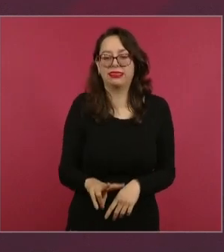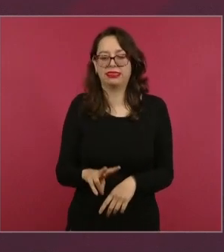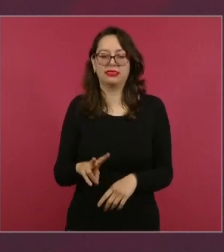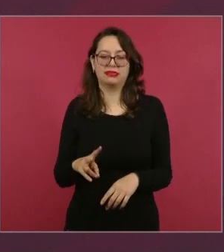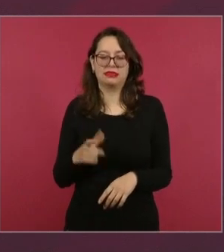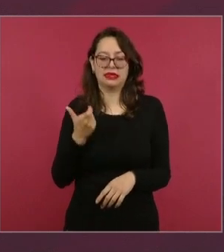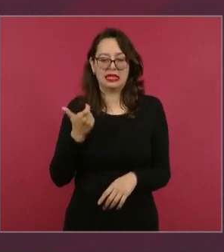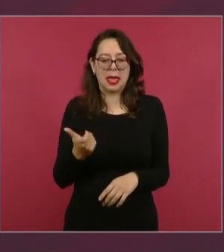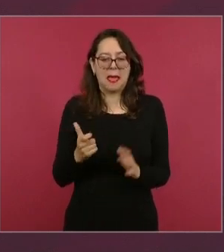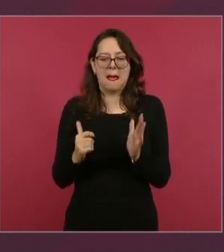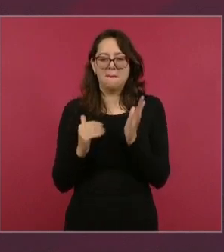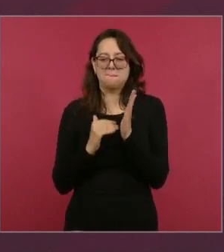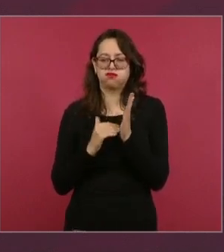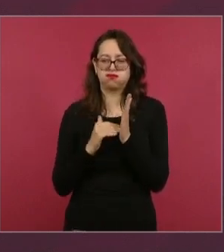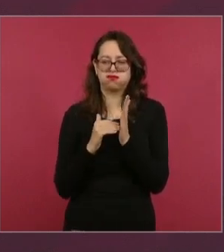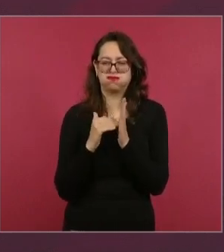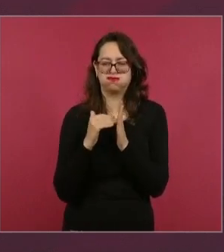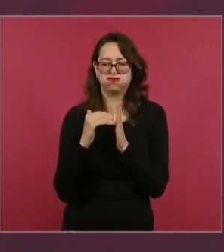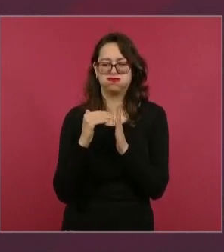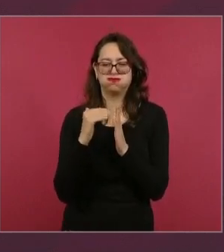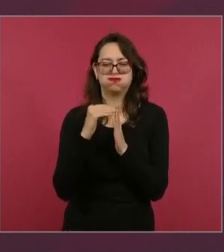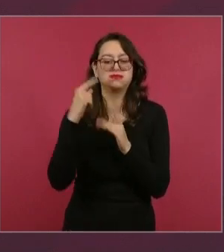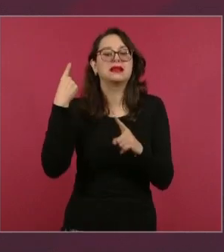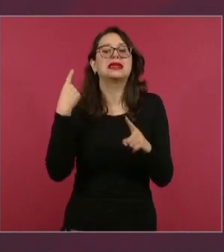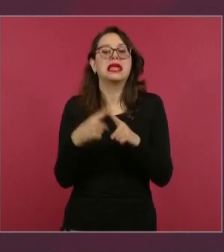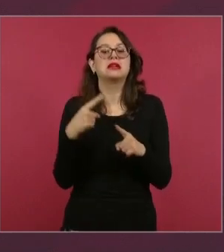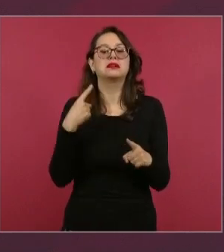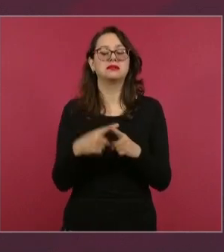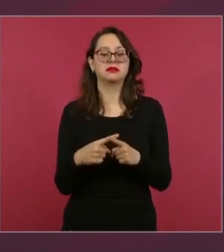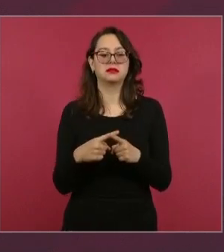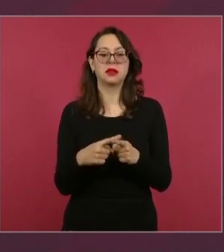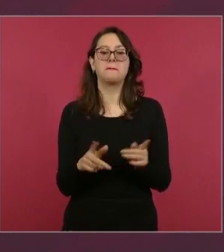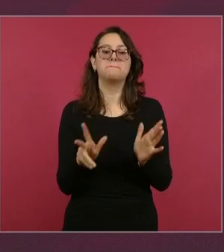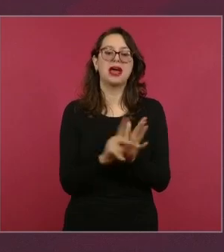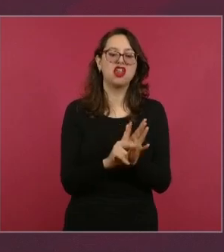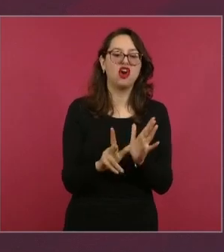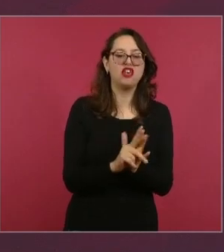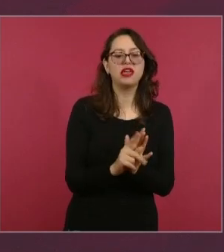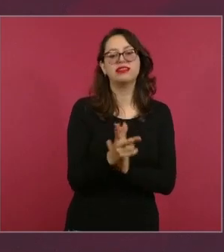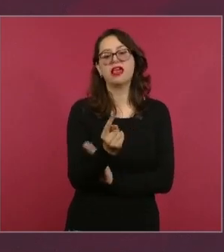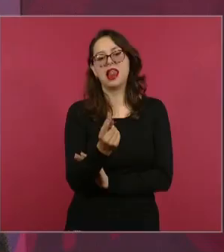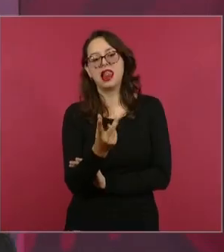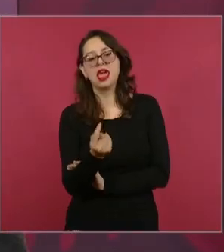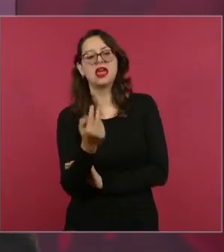miles son los dueños de los